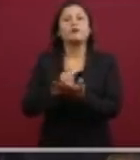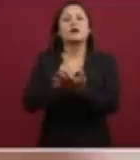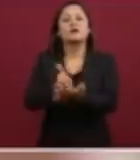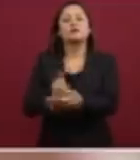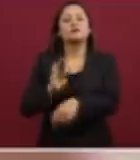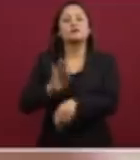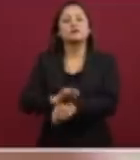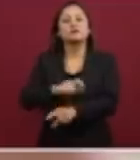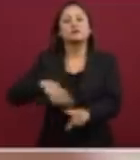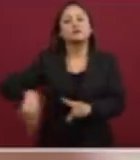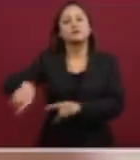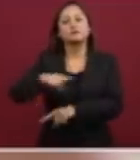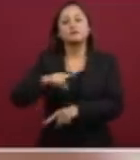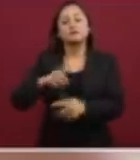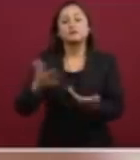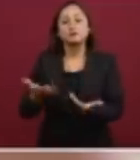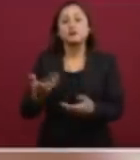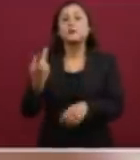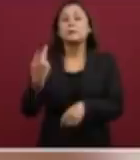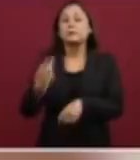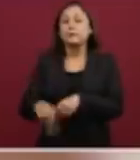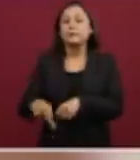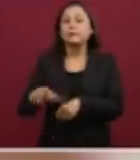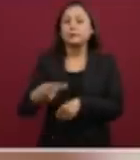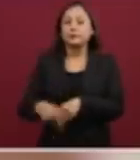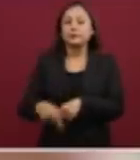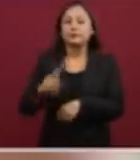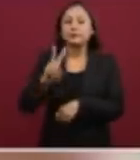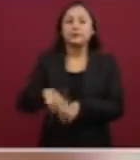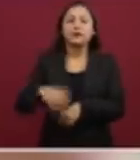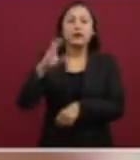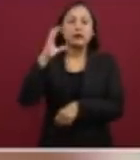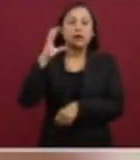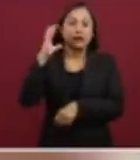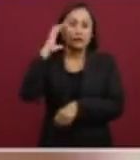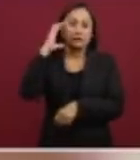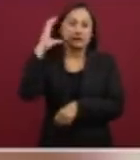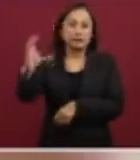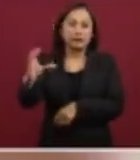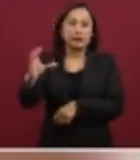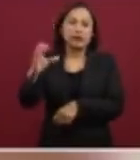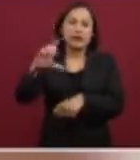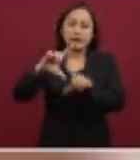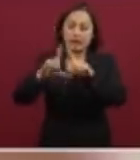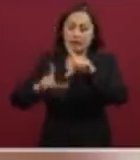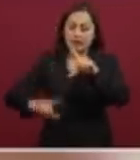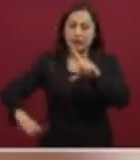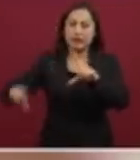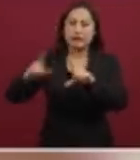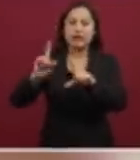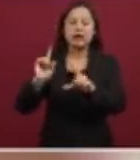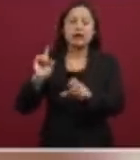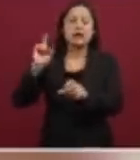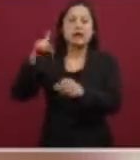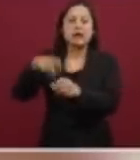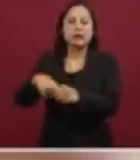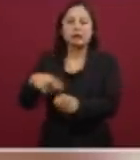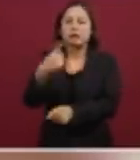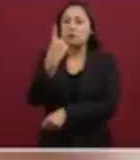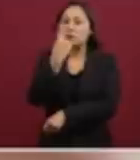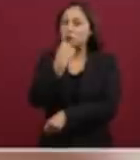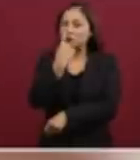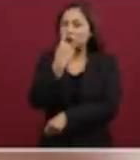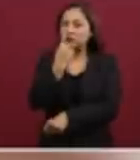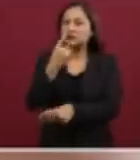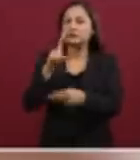en algunas partes del país llega al grado de controlar totalmente corporaciones policíacas, municipios,